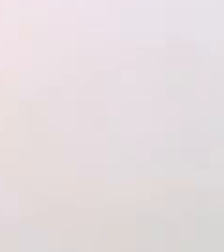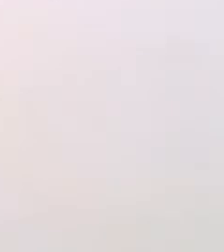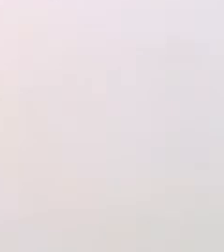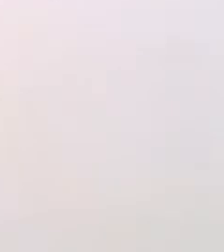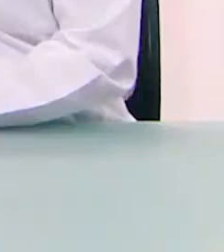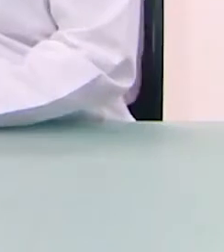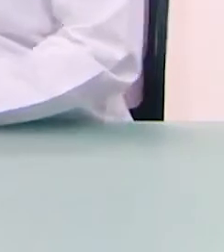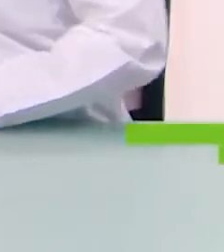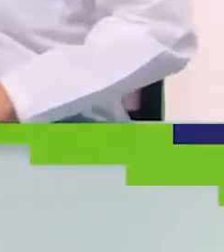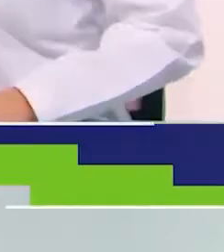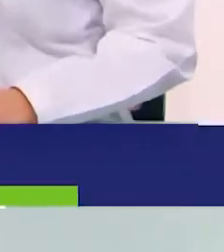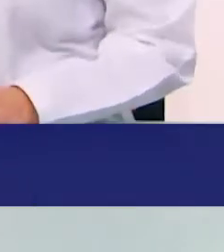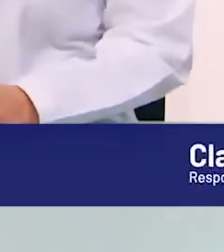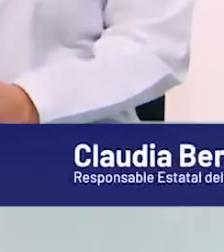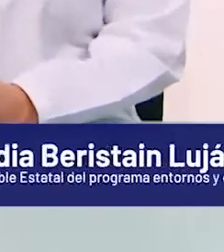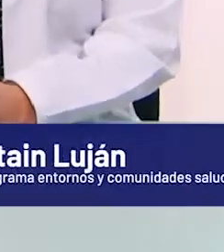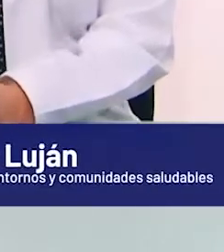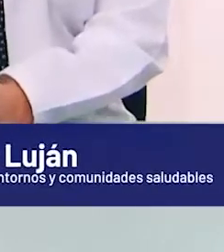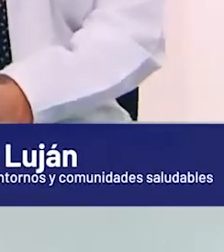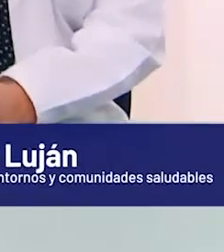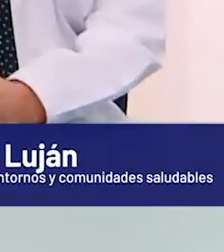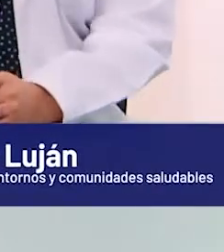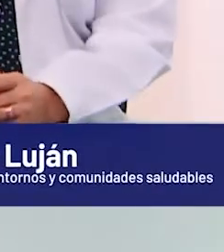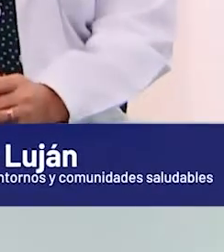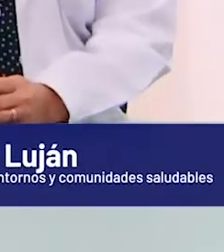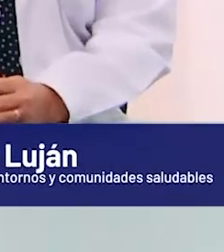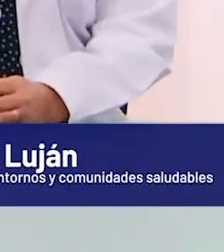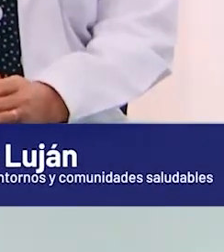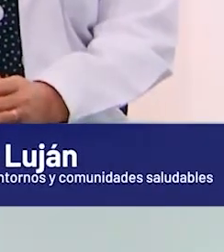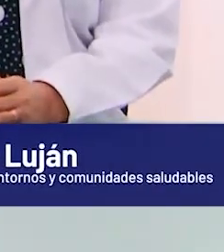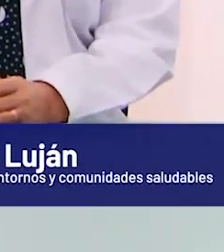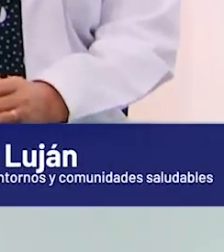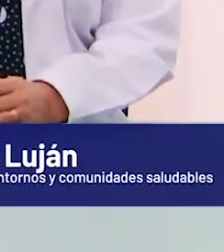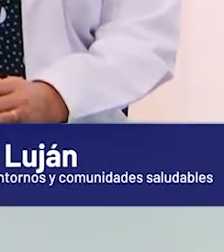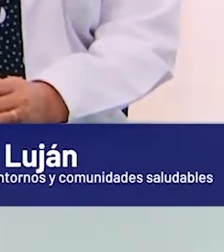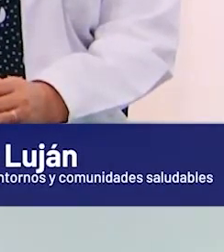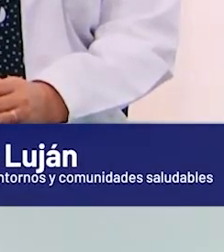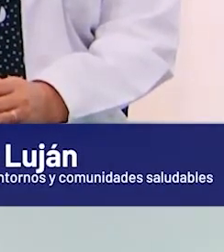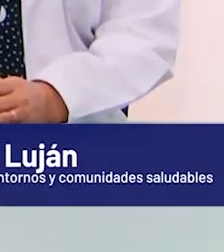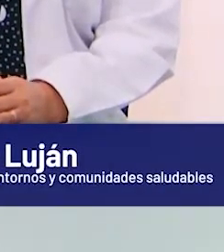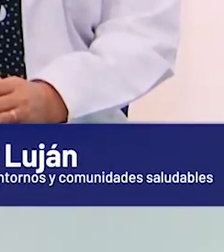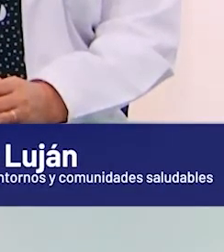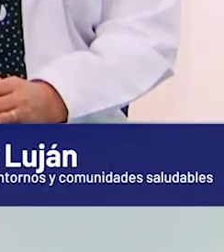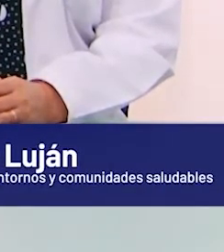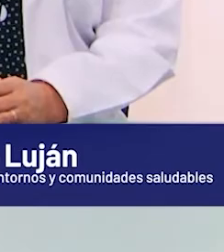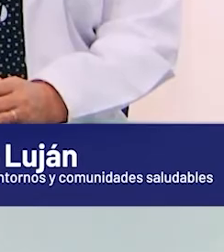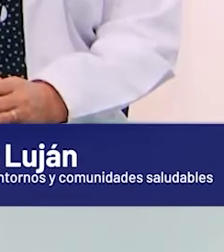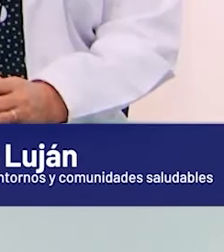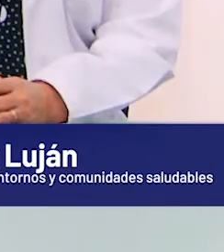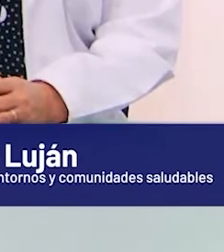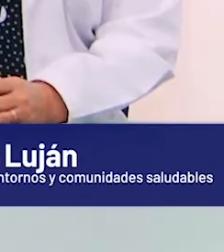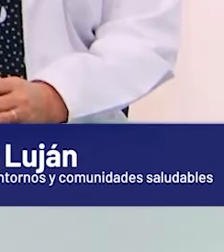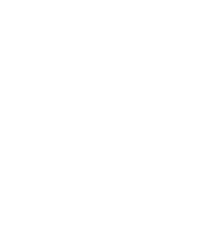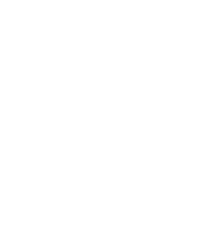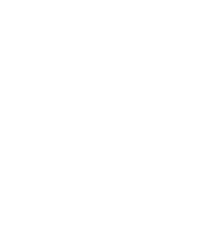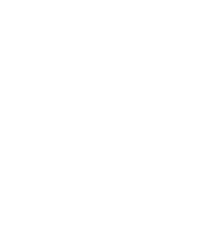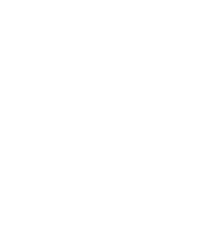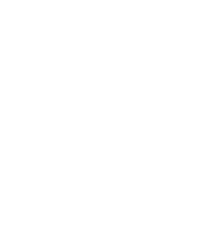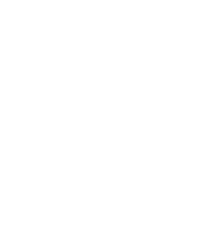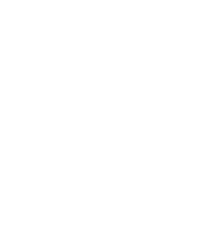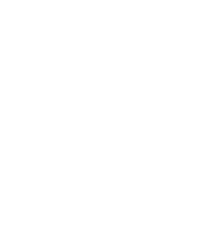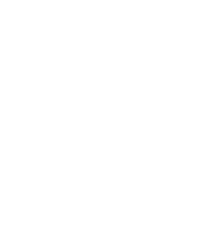naranja. Este es el reporte del día de hoy. Muchas gracias, doctora. Estaremos actualizando esta información todos los días por este mismo medio. Muchas gracias.